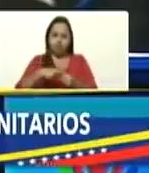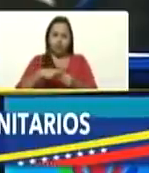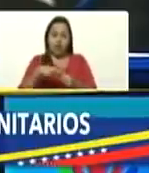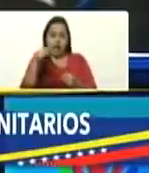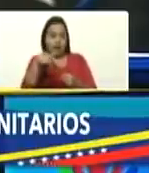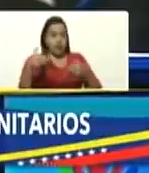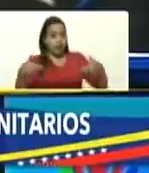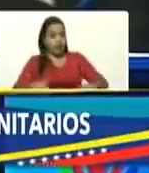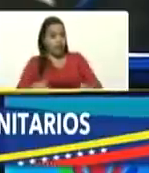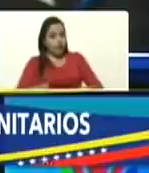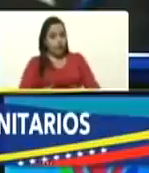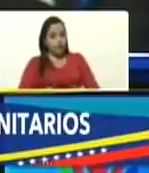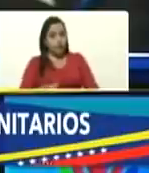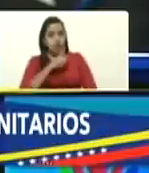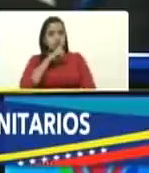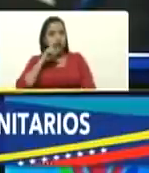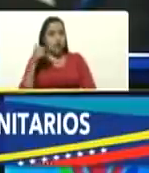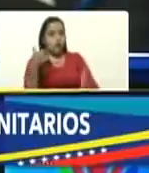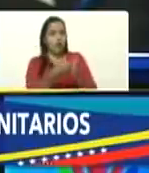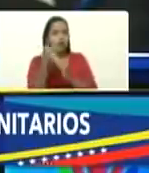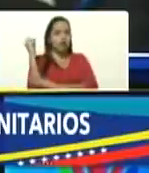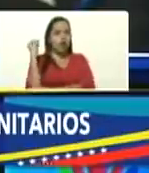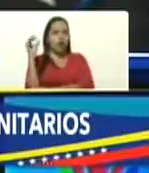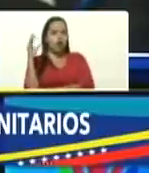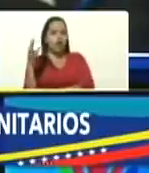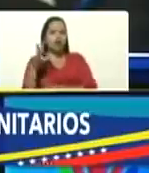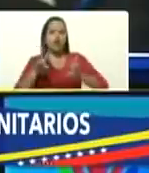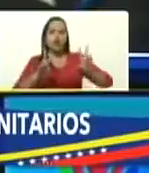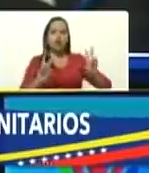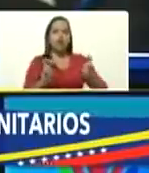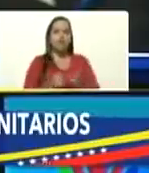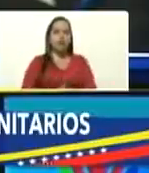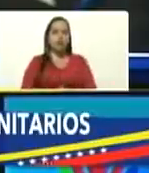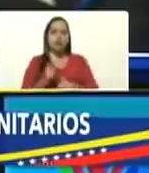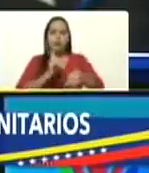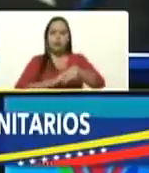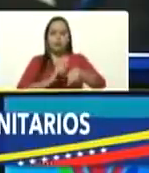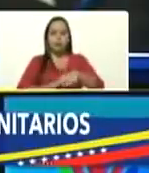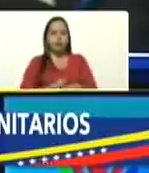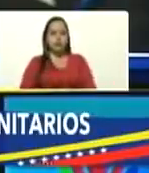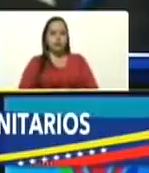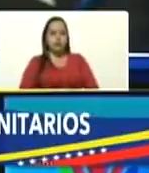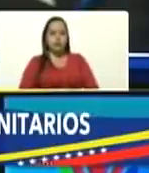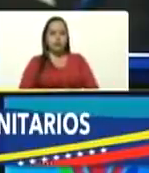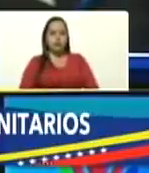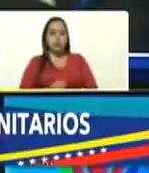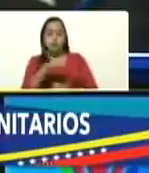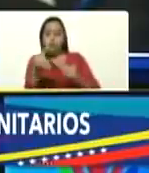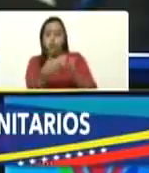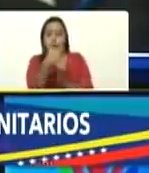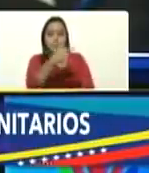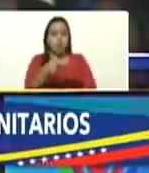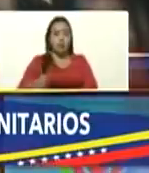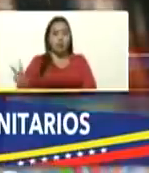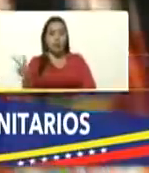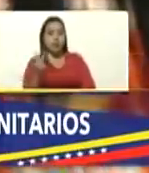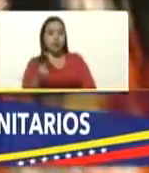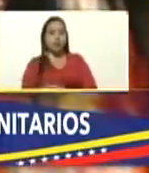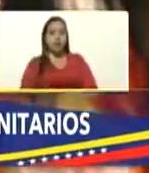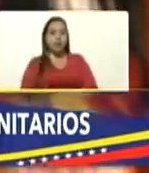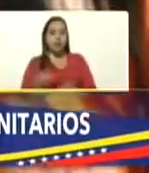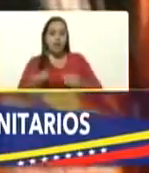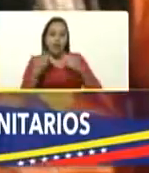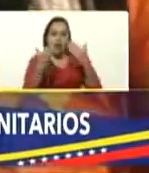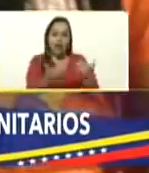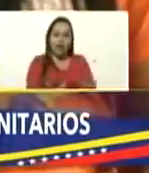esfuerzo, y se va a llamar el Congreso de la Nueva Época, para que todos los venezolanos y venezolanas, más allá de